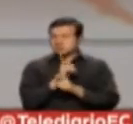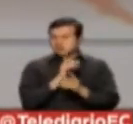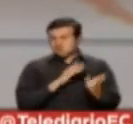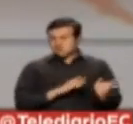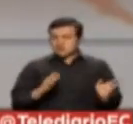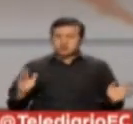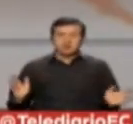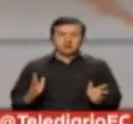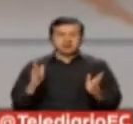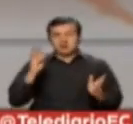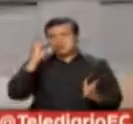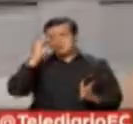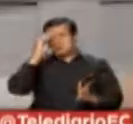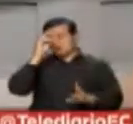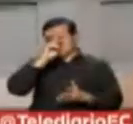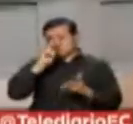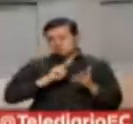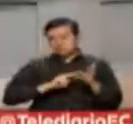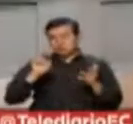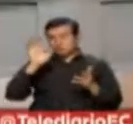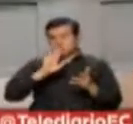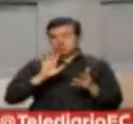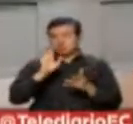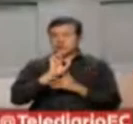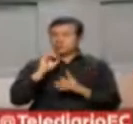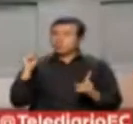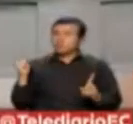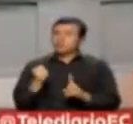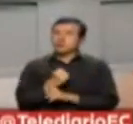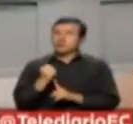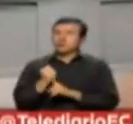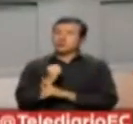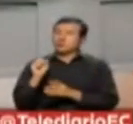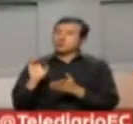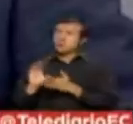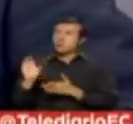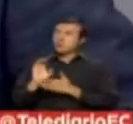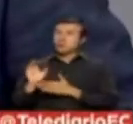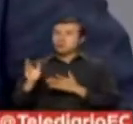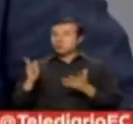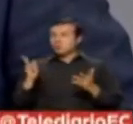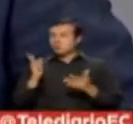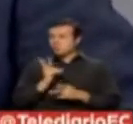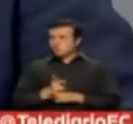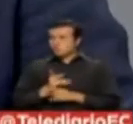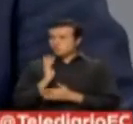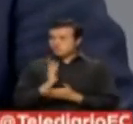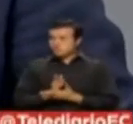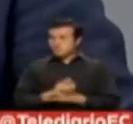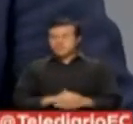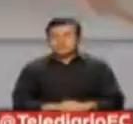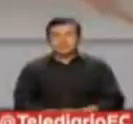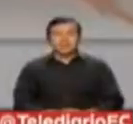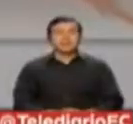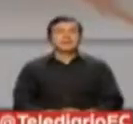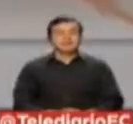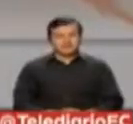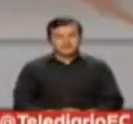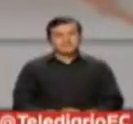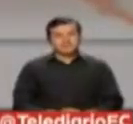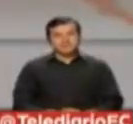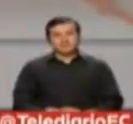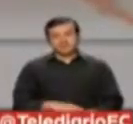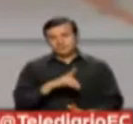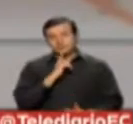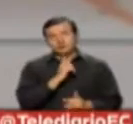promover la lectura en el país la violencia en los centros educativos cómo se previene existe es lo